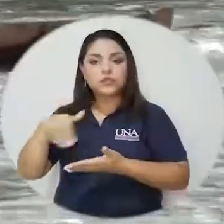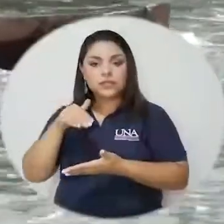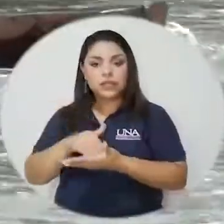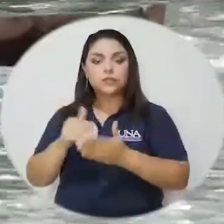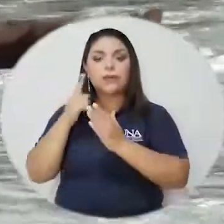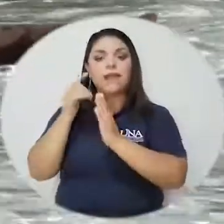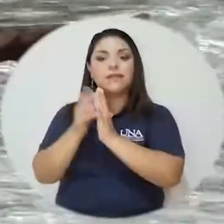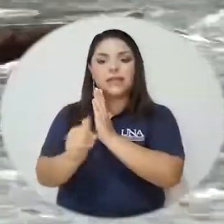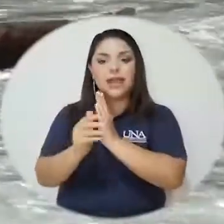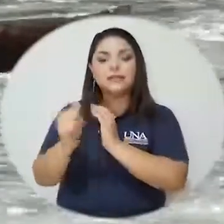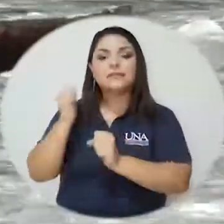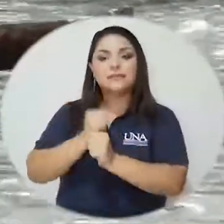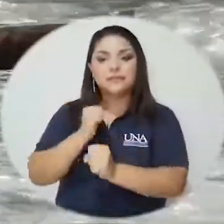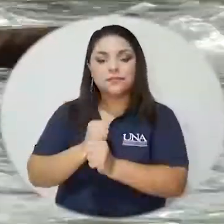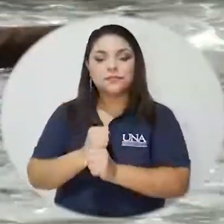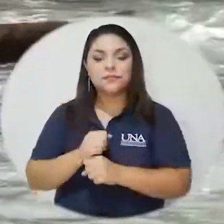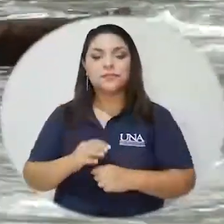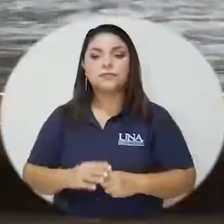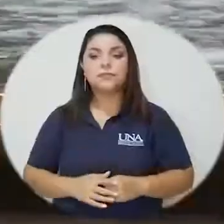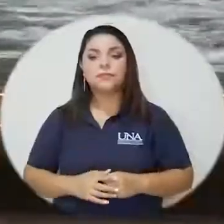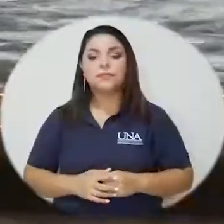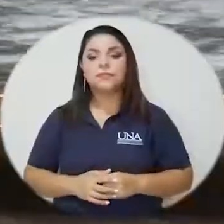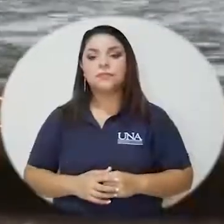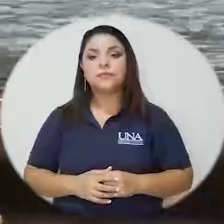generar destrezas, competencias y habilidades para la empleabilidad,